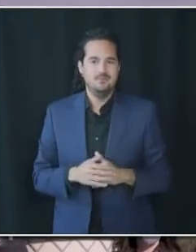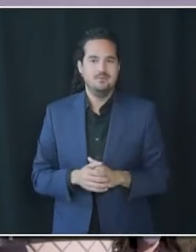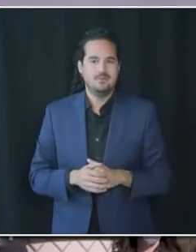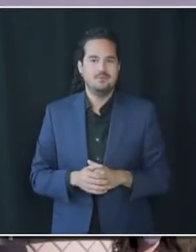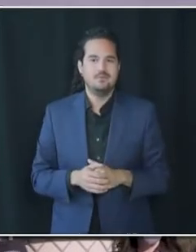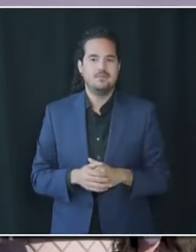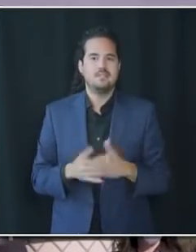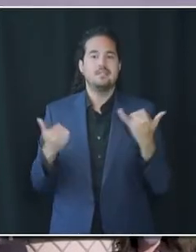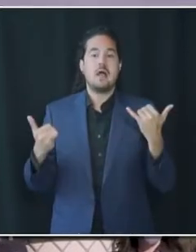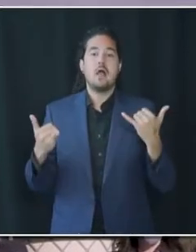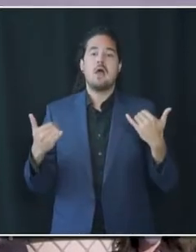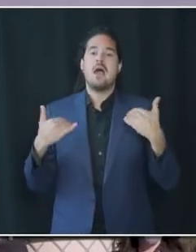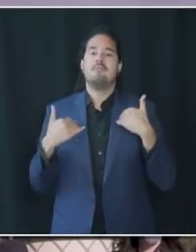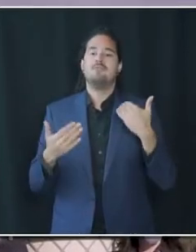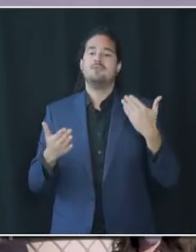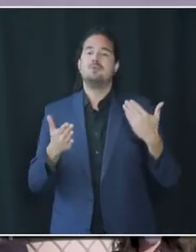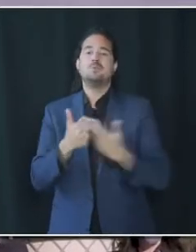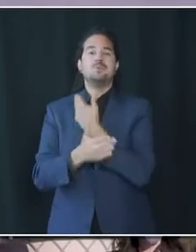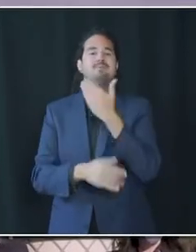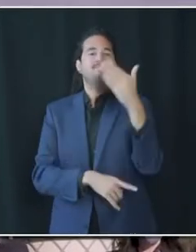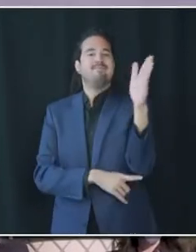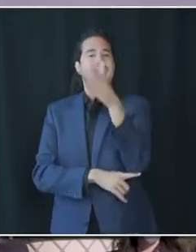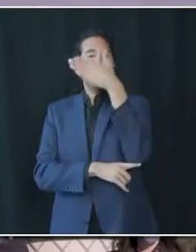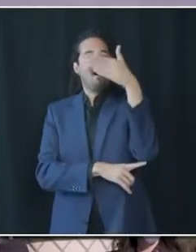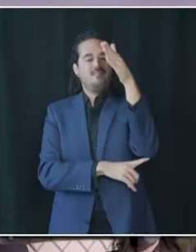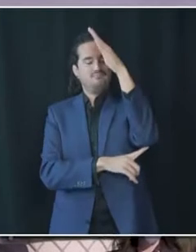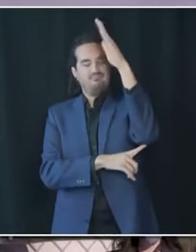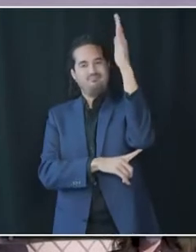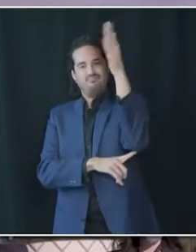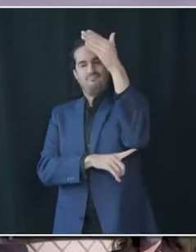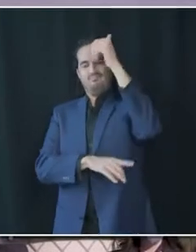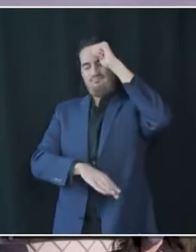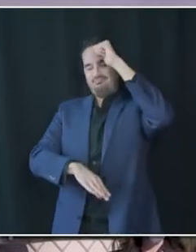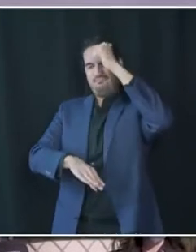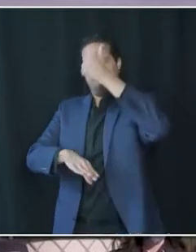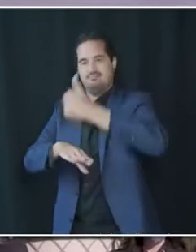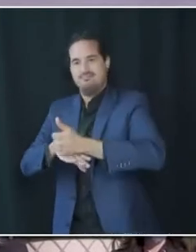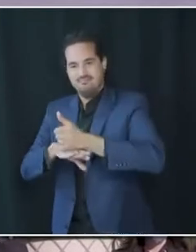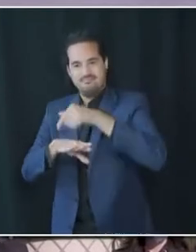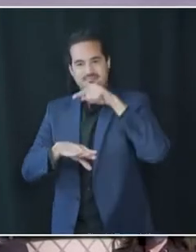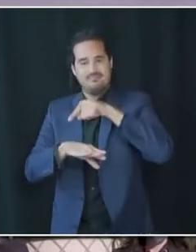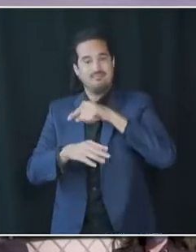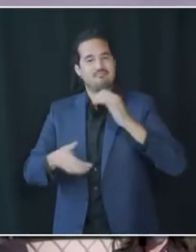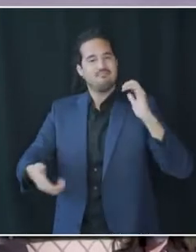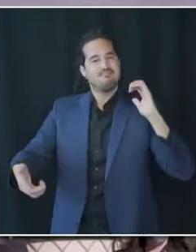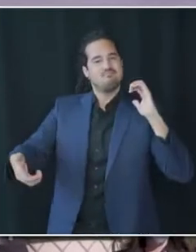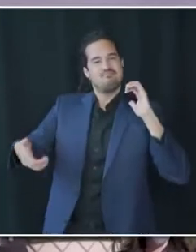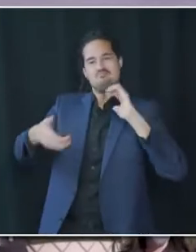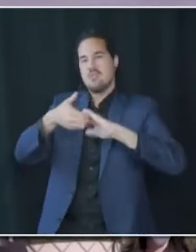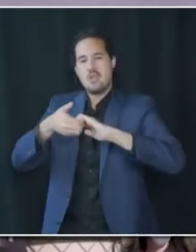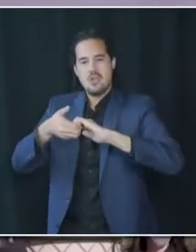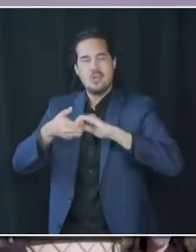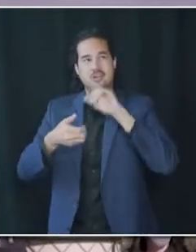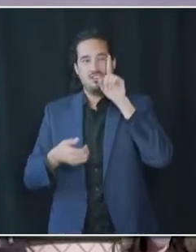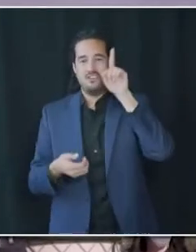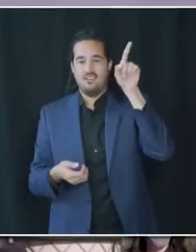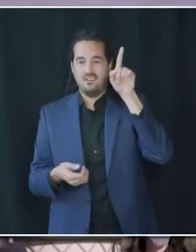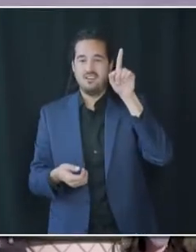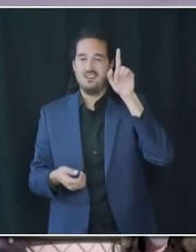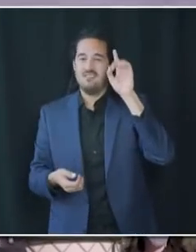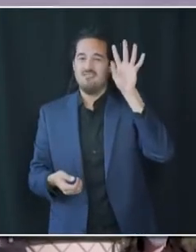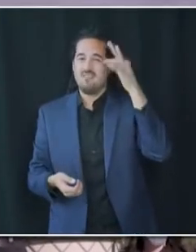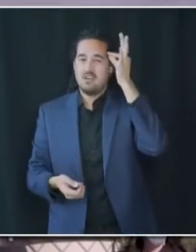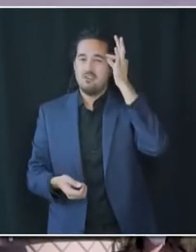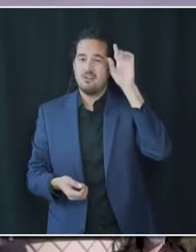ansias y hoy anunciamos una sociedad diferente con el gobierno federal